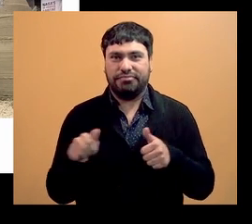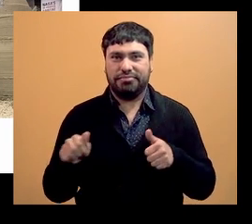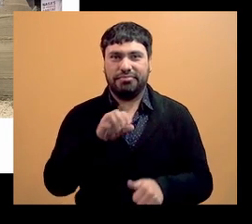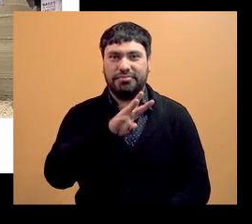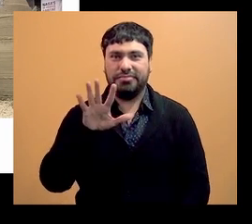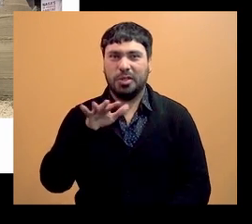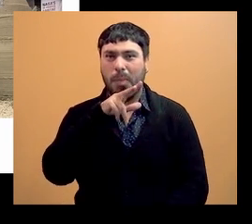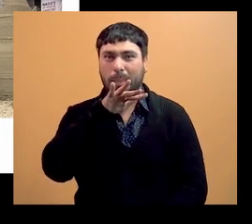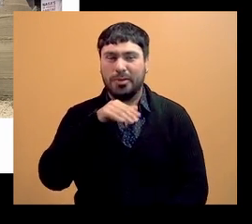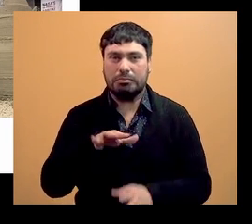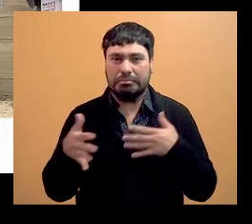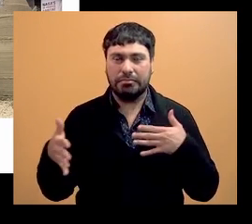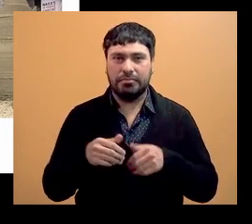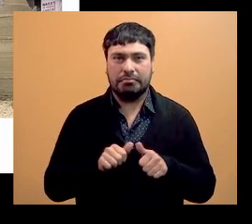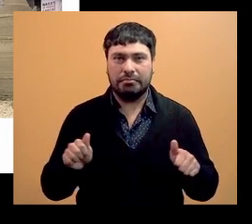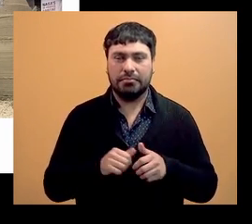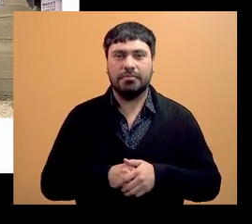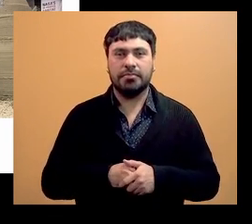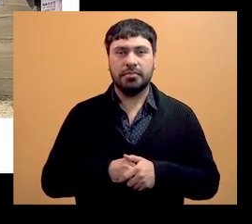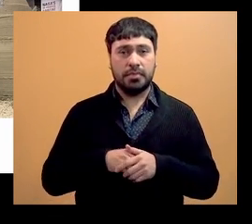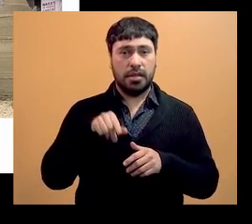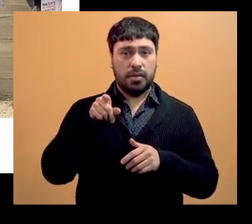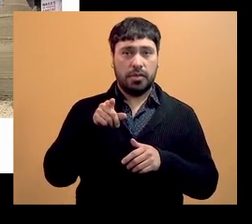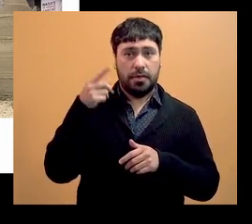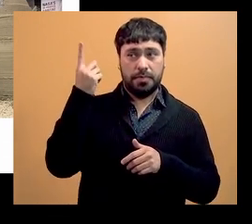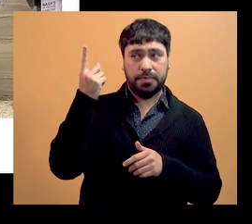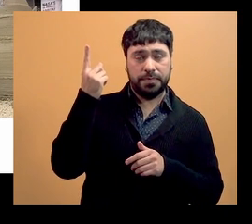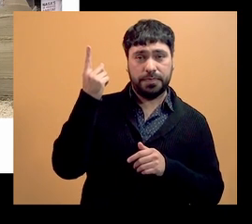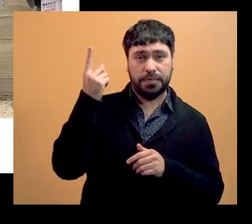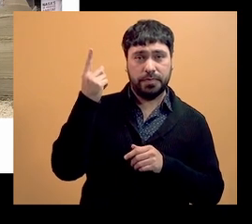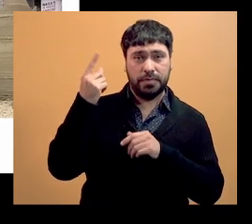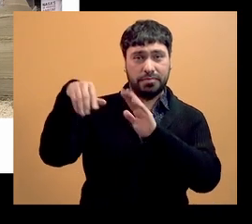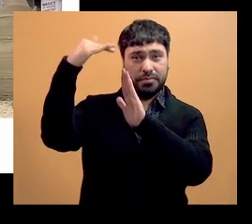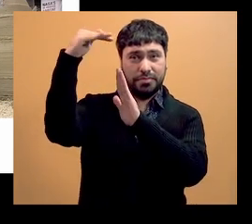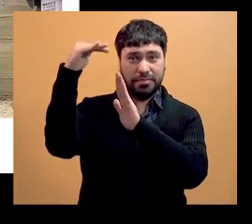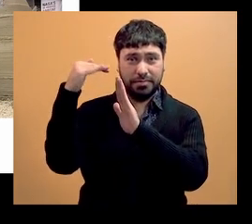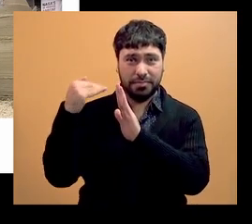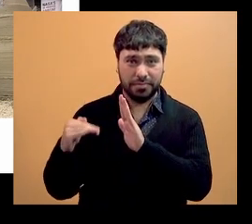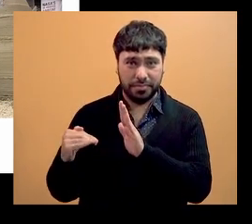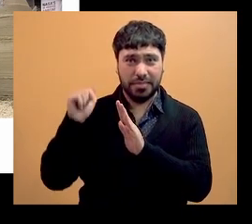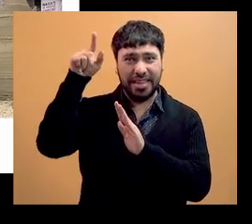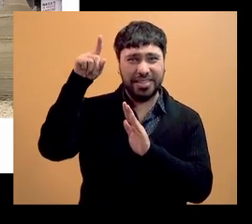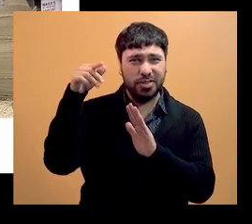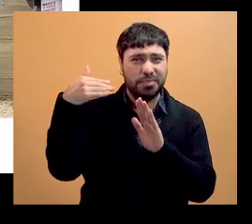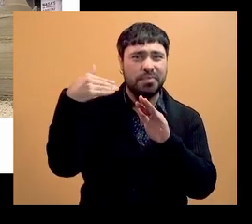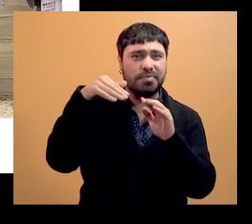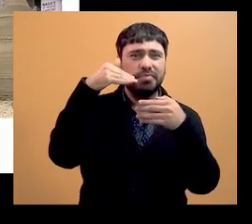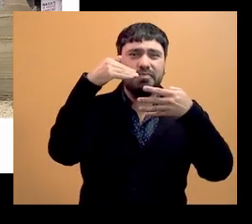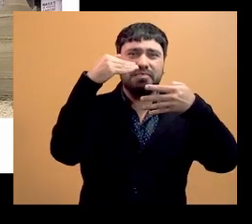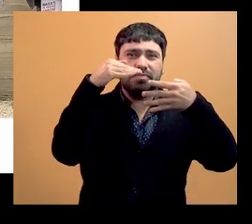pero básicamente lo que tenemos a la izquierda es lo que tenía NASA planificado para el periodo del 2010, 2012